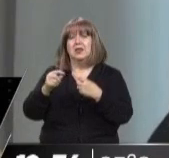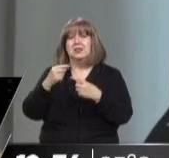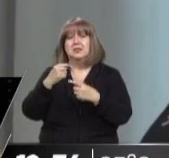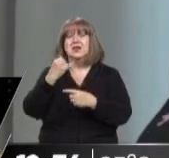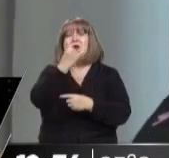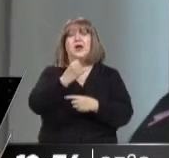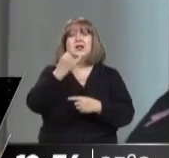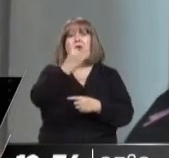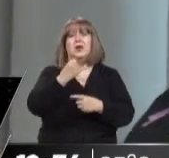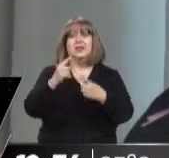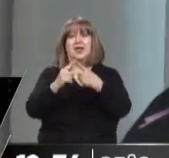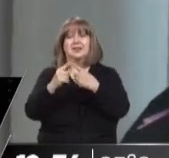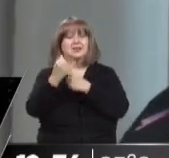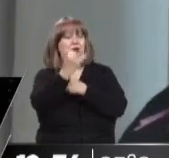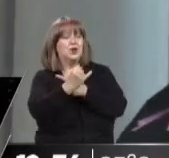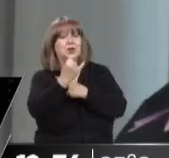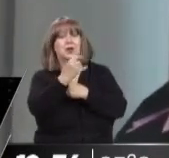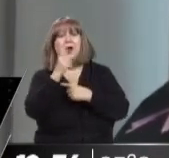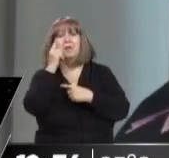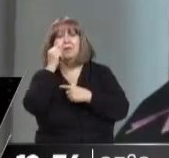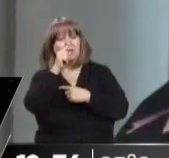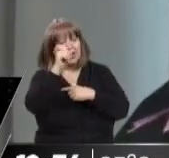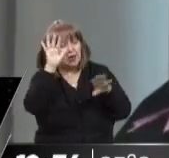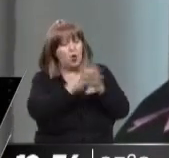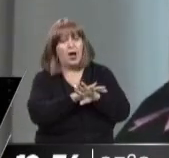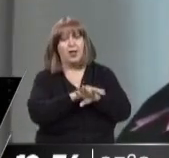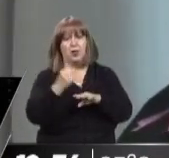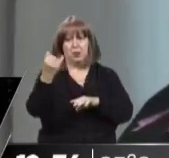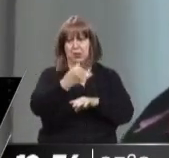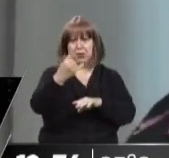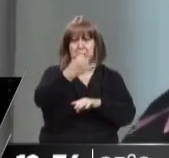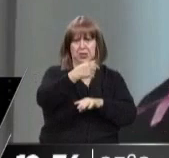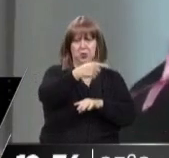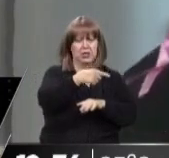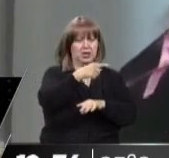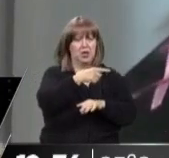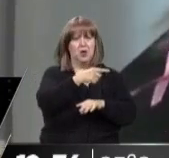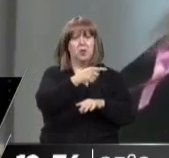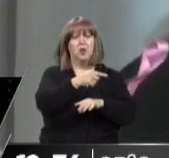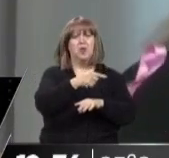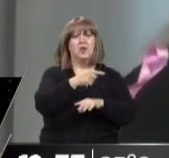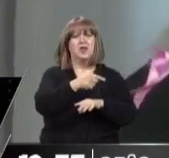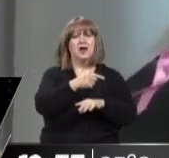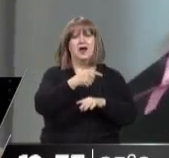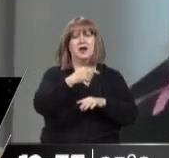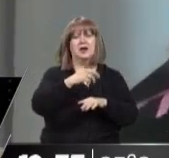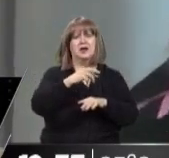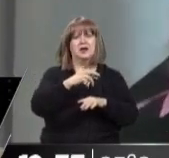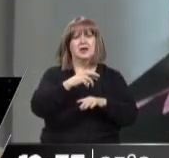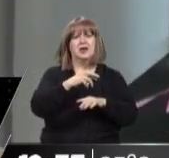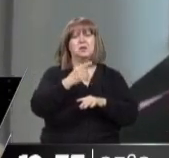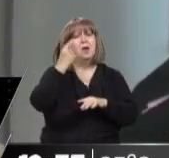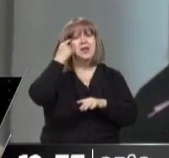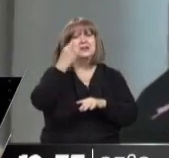aconsejarlo a mi hijo ver como que estaba equivocado y que tenía que ver no De acá cinco sino a